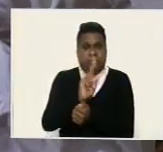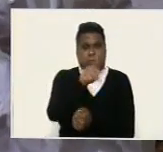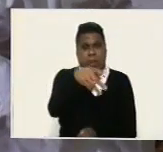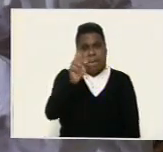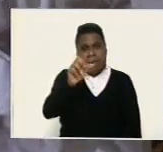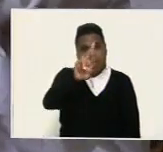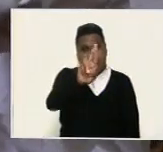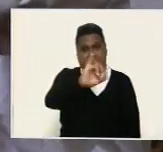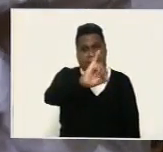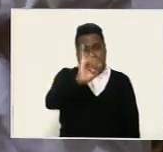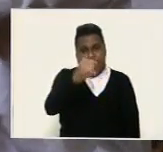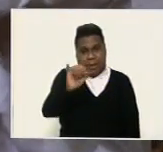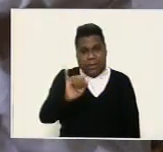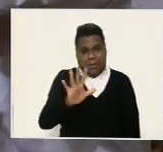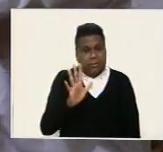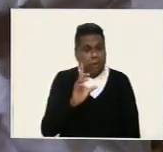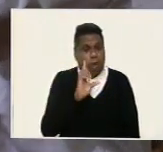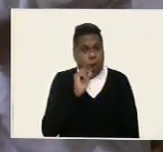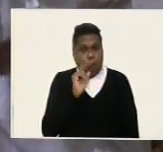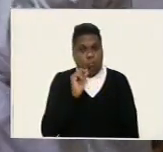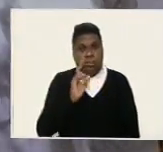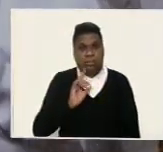pero dimos